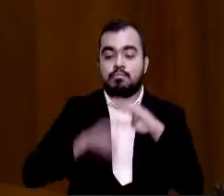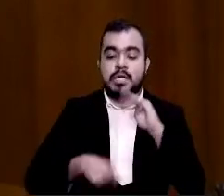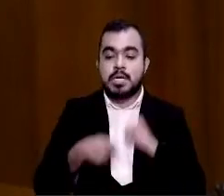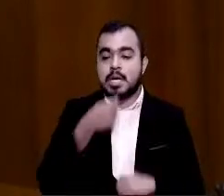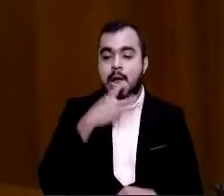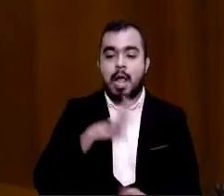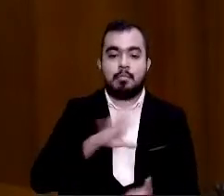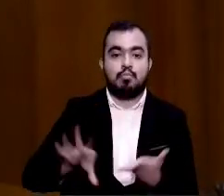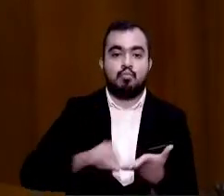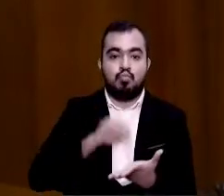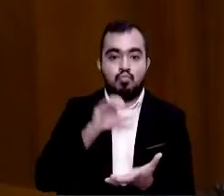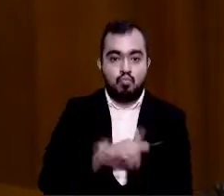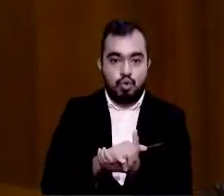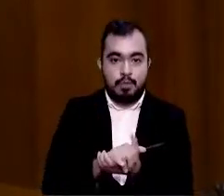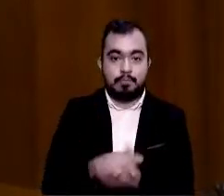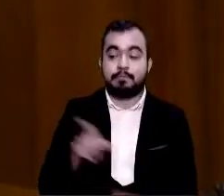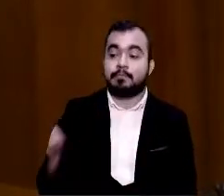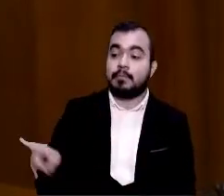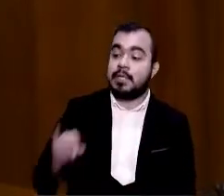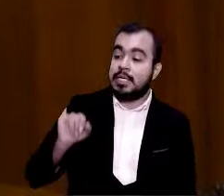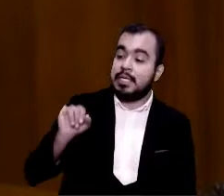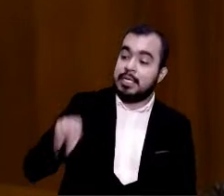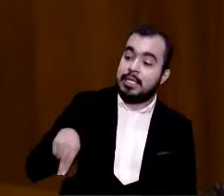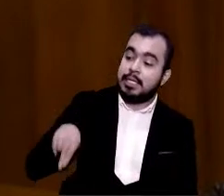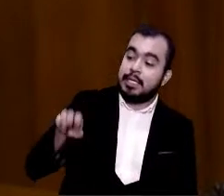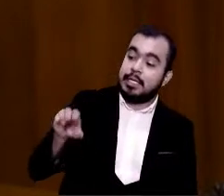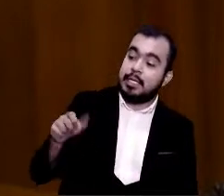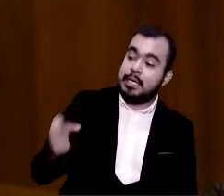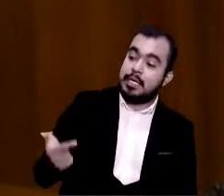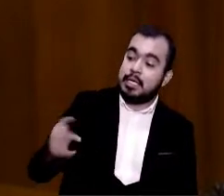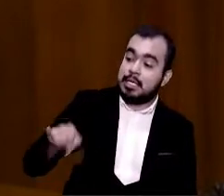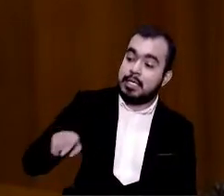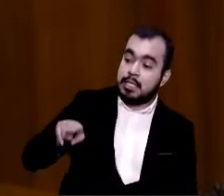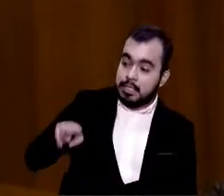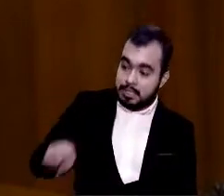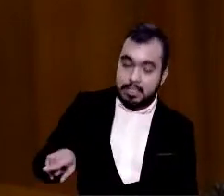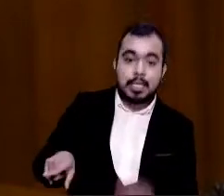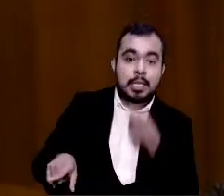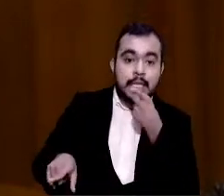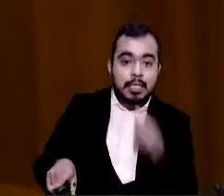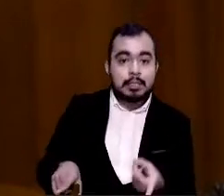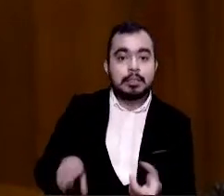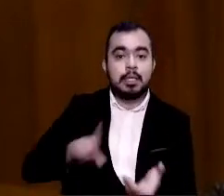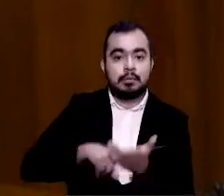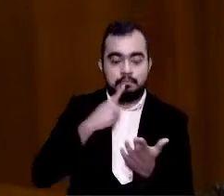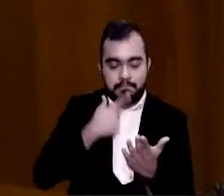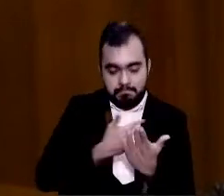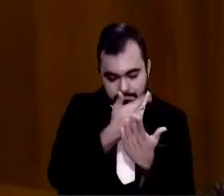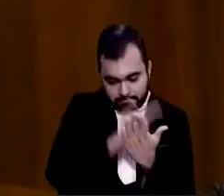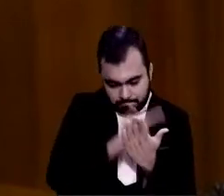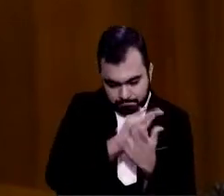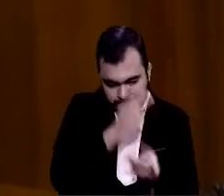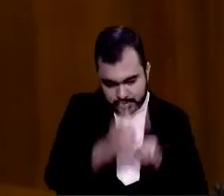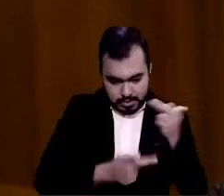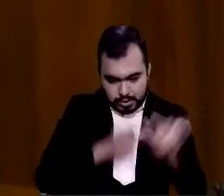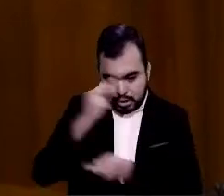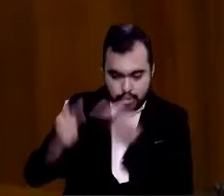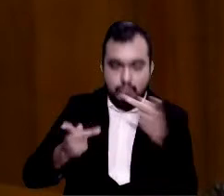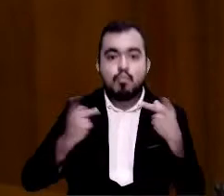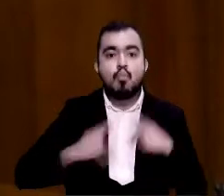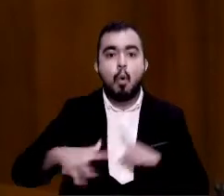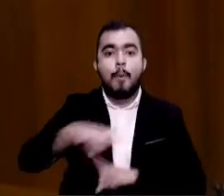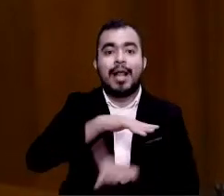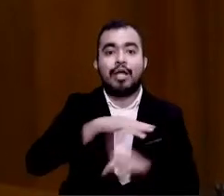matrimonio. El Instituto Nacional de Estadística, Geografía e Informática, INEGI, en el Censo de Población y Vivienda